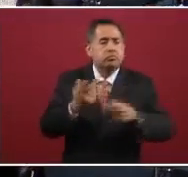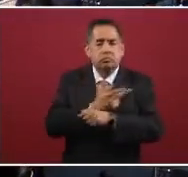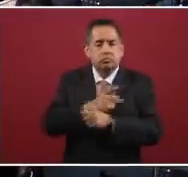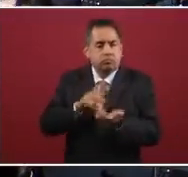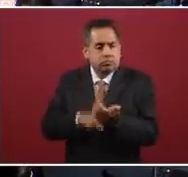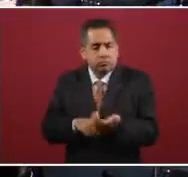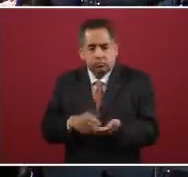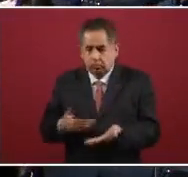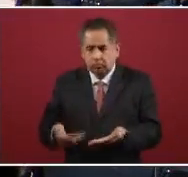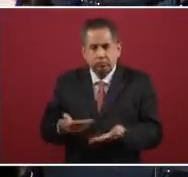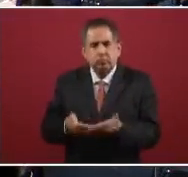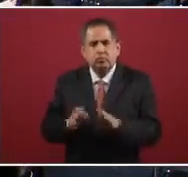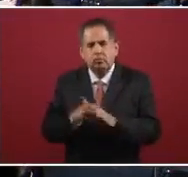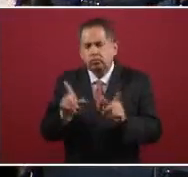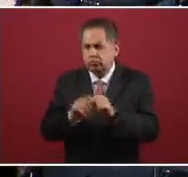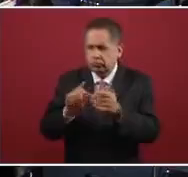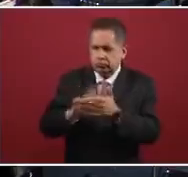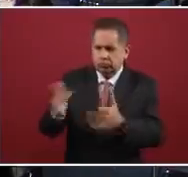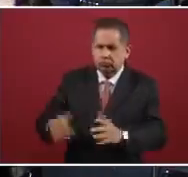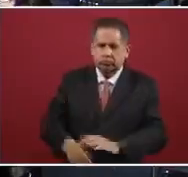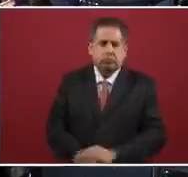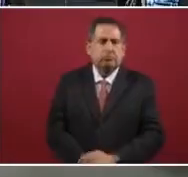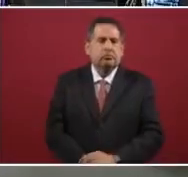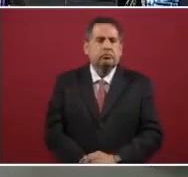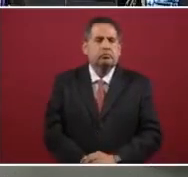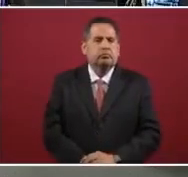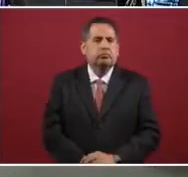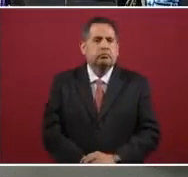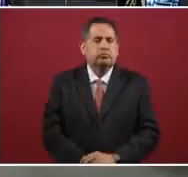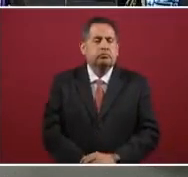cómo han avanzado ustedes? Muchas gracias. Sí, mire…